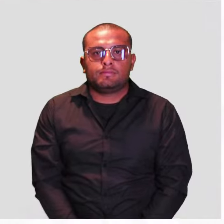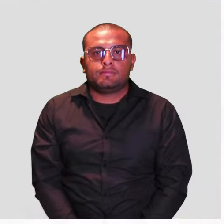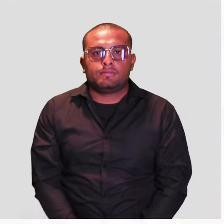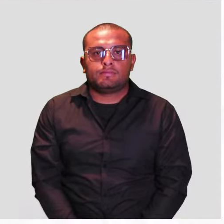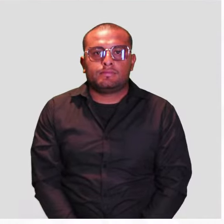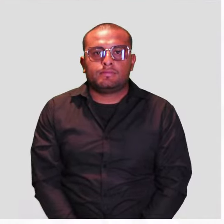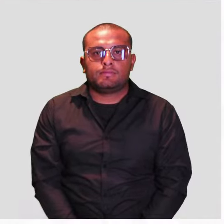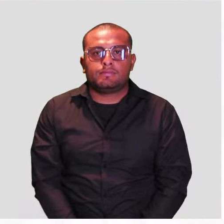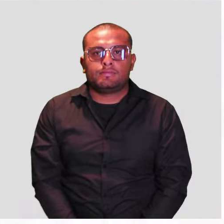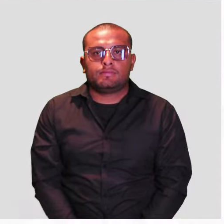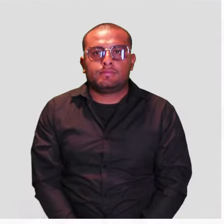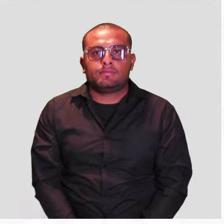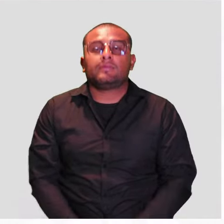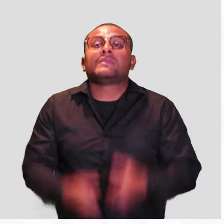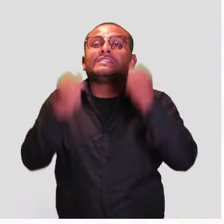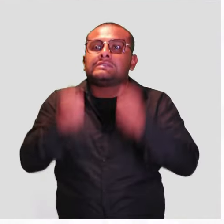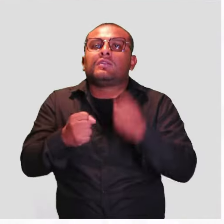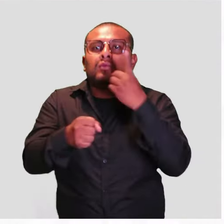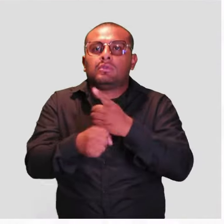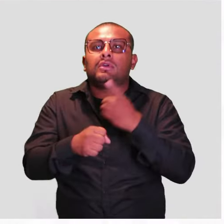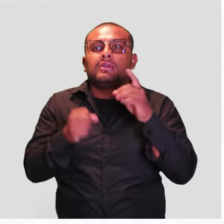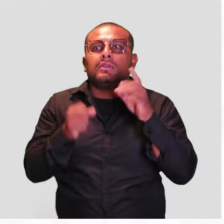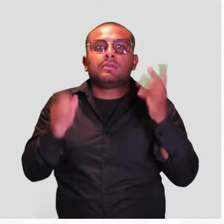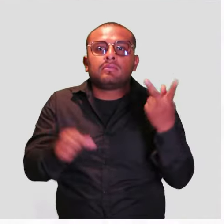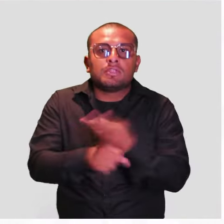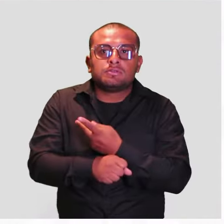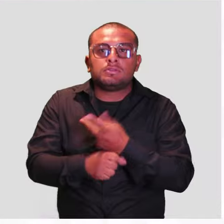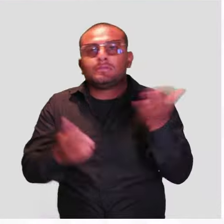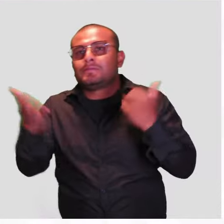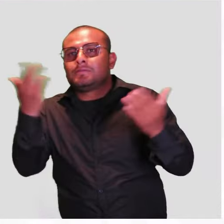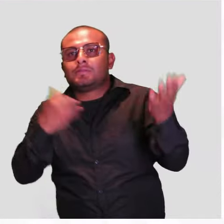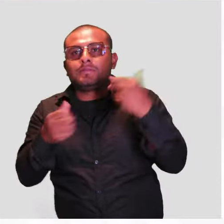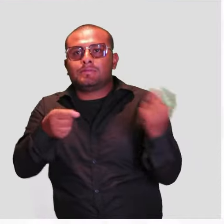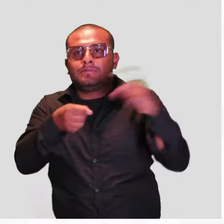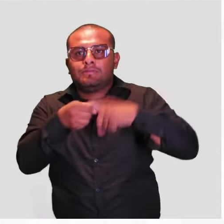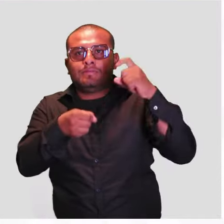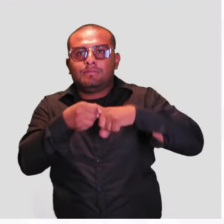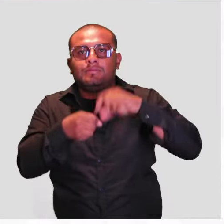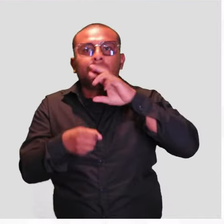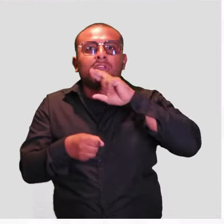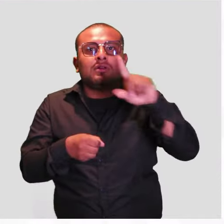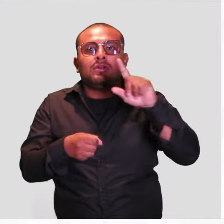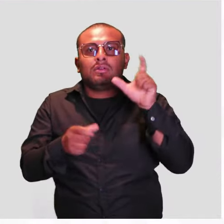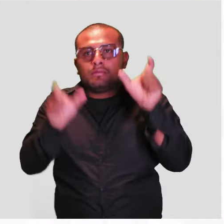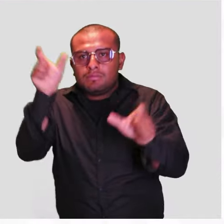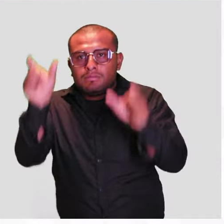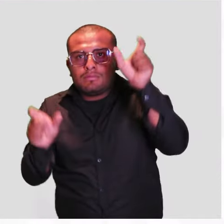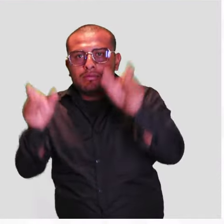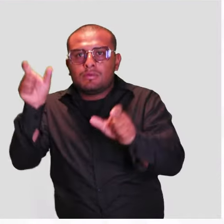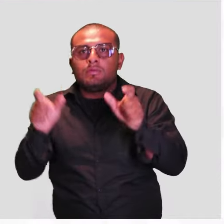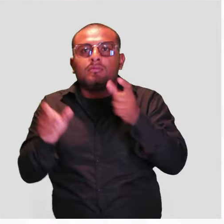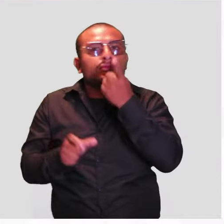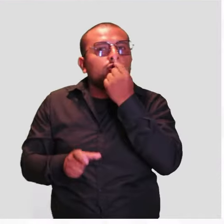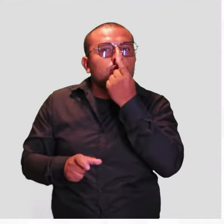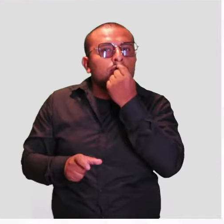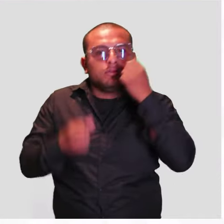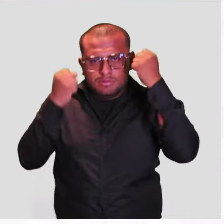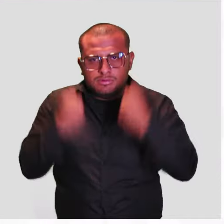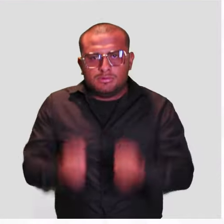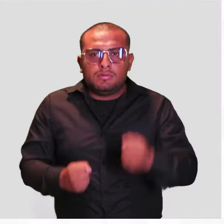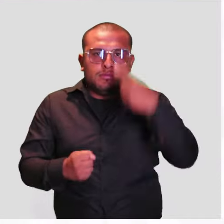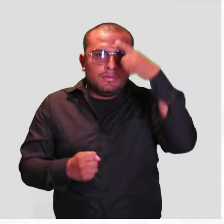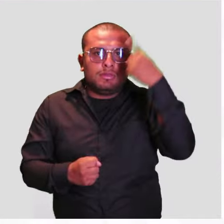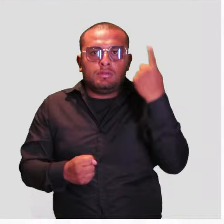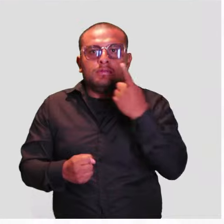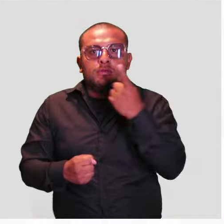En seguridad pública tendremos un reclutamiento inmediato para seleccionar los mejores perfiles, lo que nos permita fortalecer la corporación.